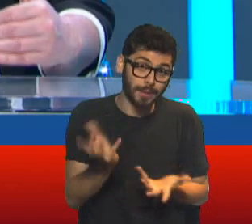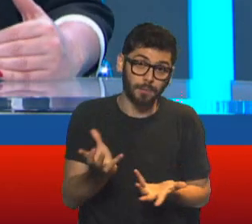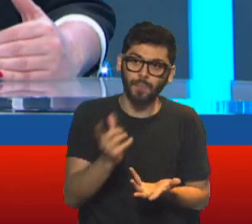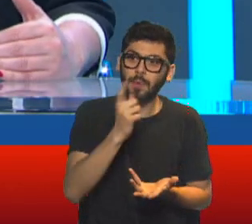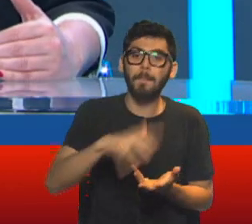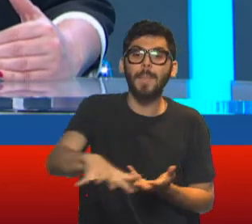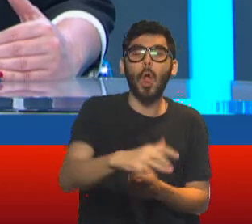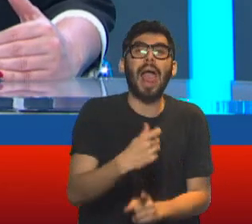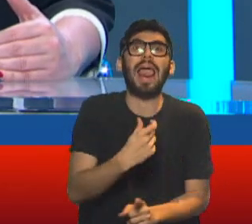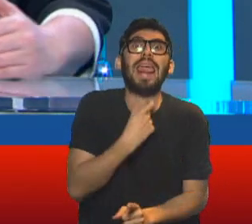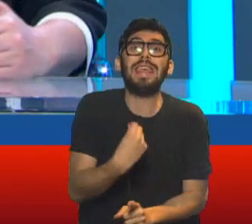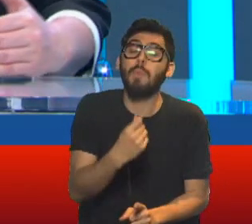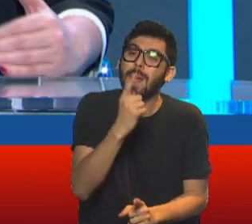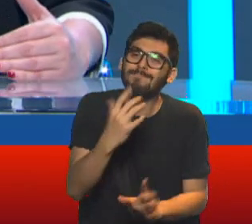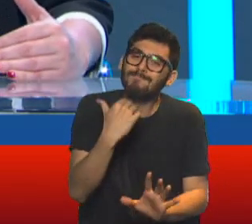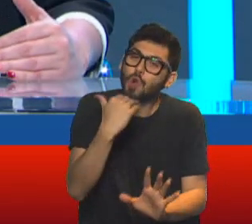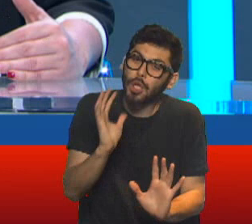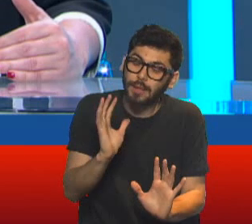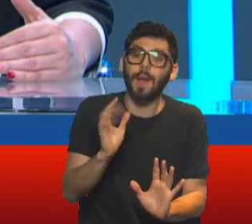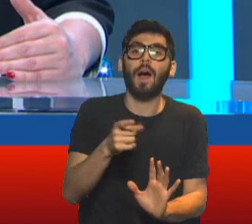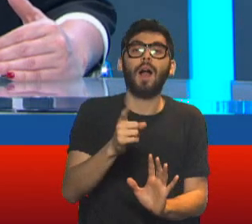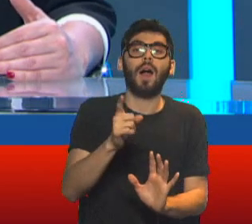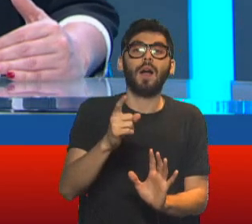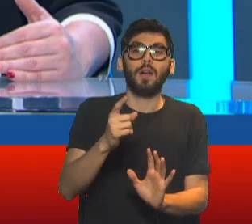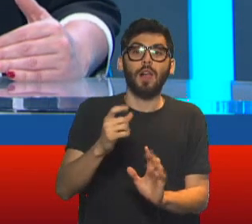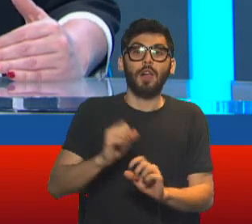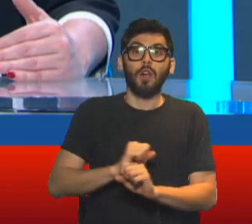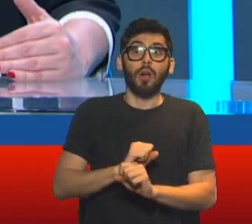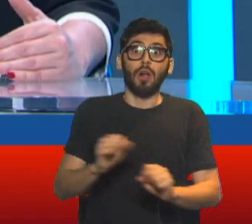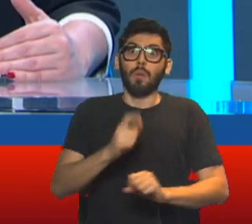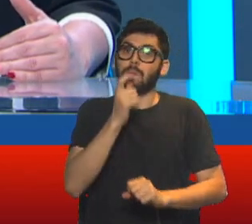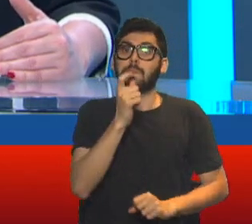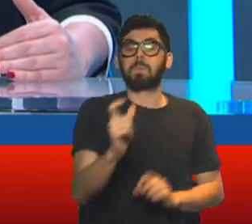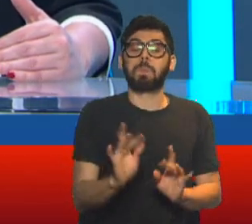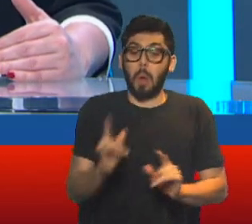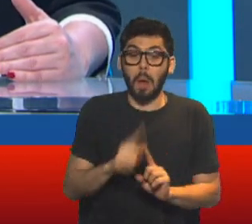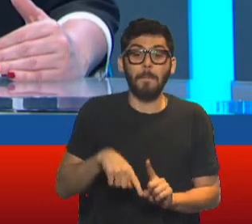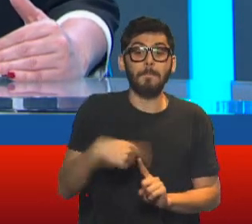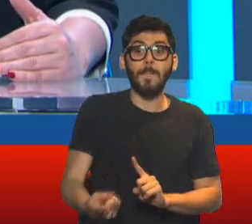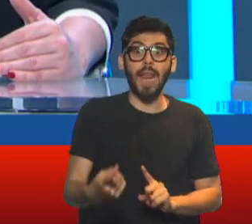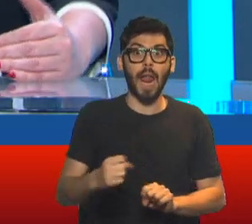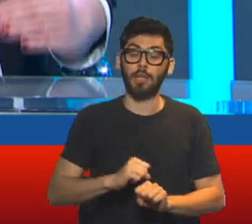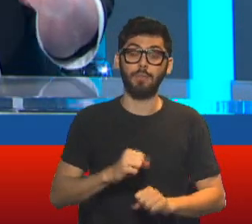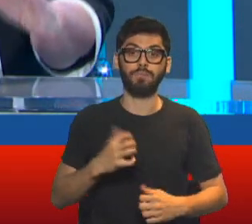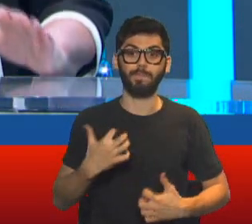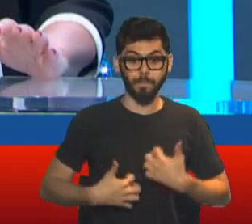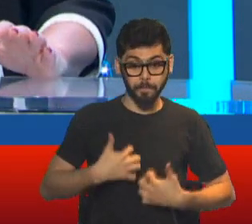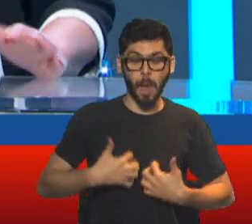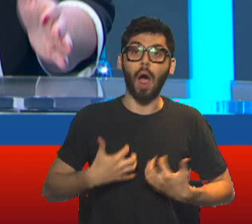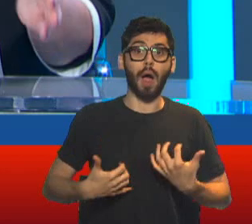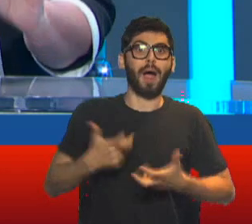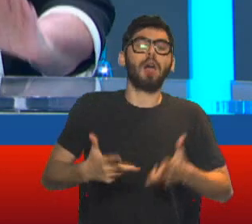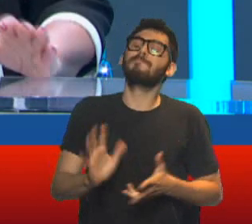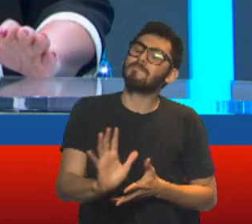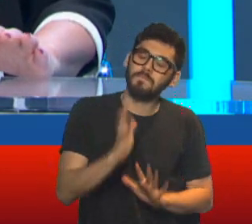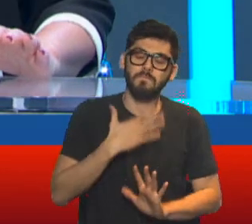momento de pensarlo. No me parecería atinado salir con respuestas rápidas, veloces, mañana, en caliente. Me parece que hay que esperar, que hay